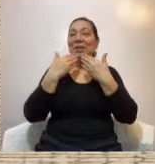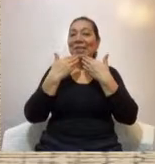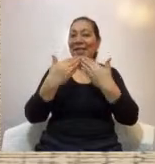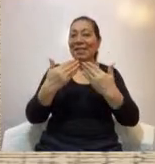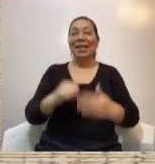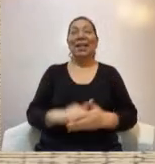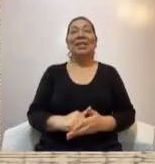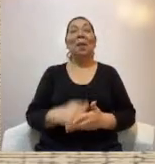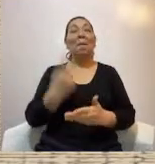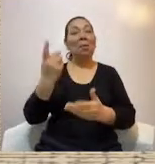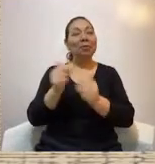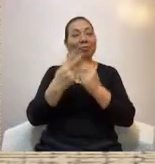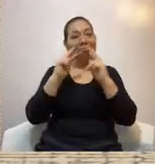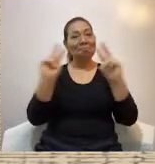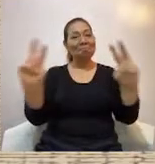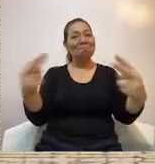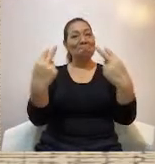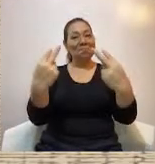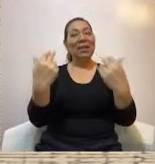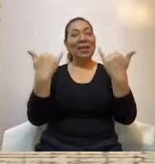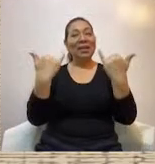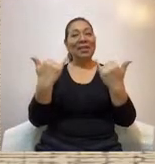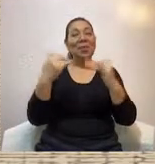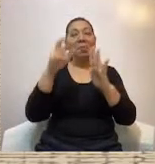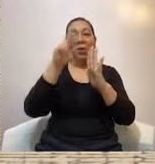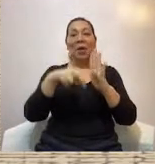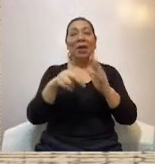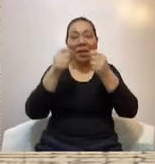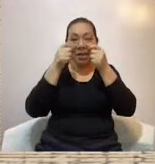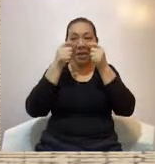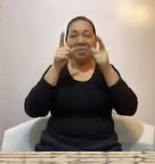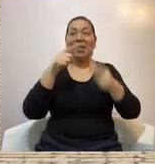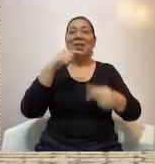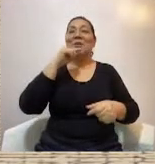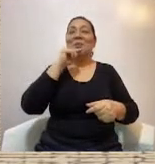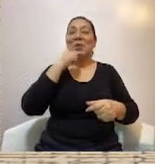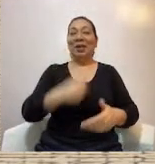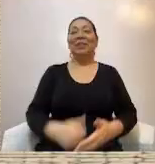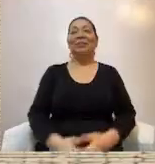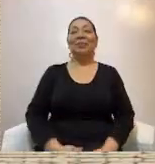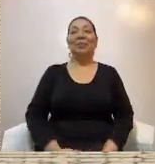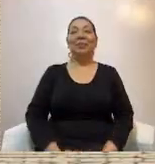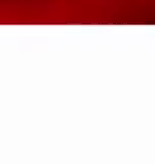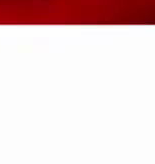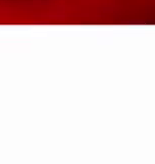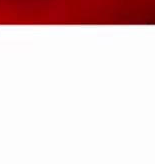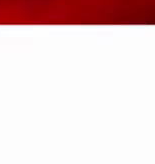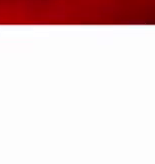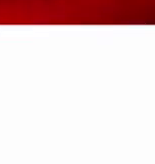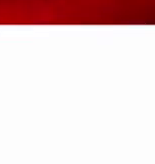sentencia. Muchísimas gracias por acompañarnos en su programa Richari Warmi.